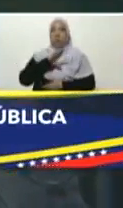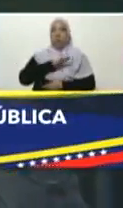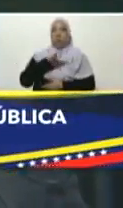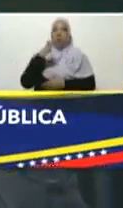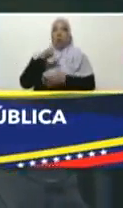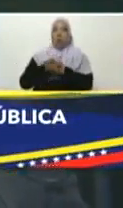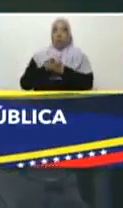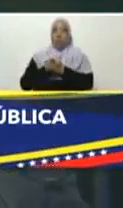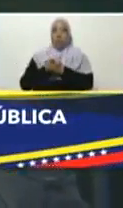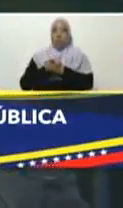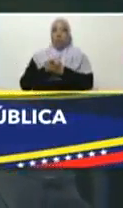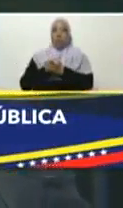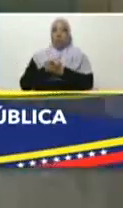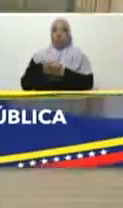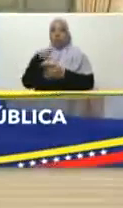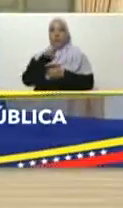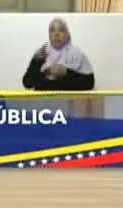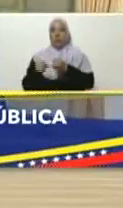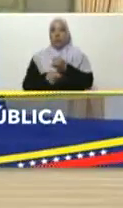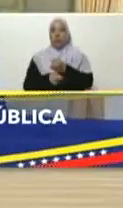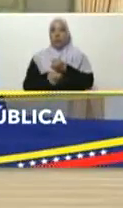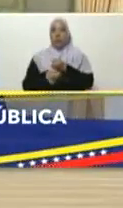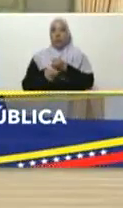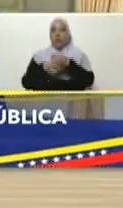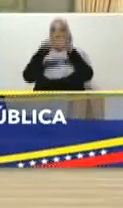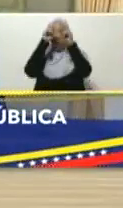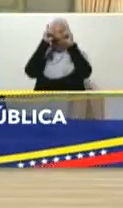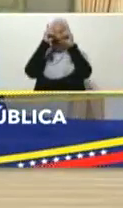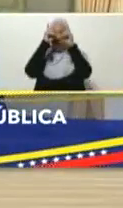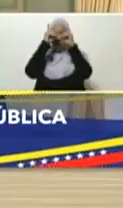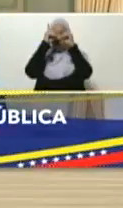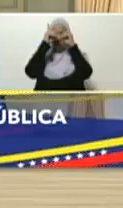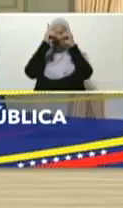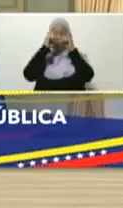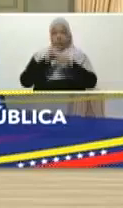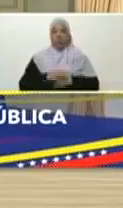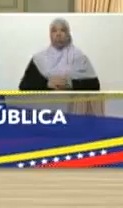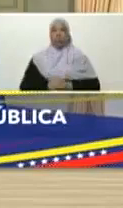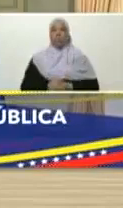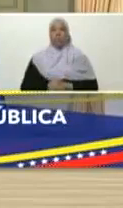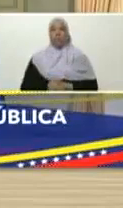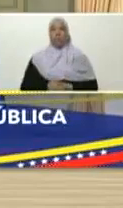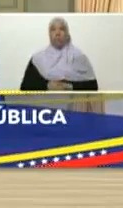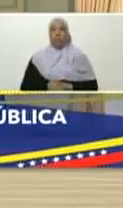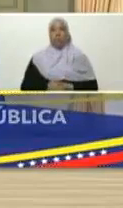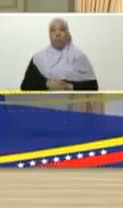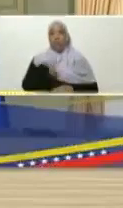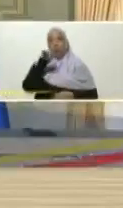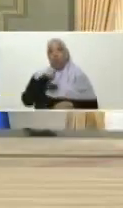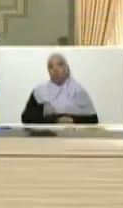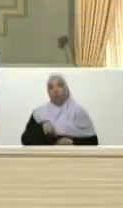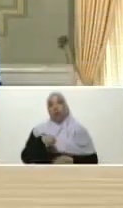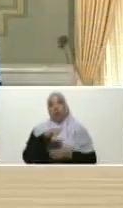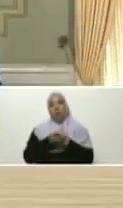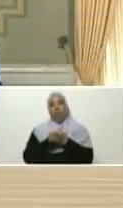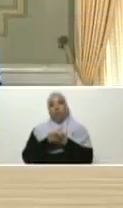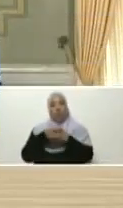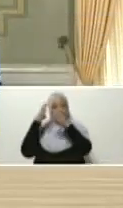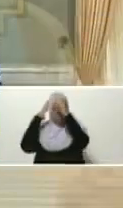compañera vicepresidenta ejecutiva Delcy Rodríguez, compañero Carlos Farías,